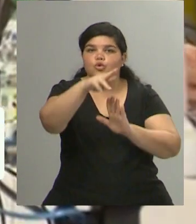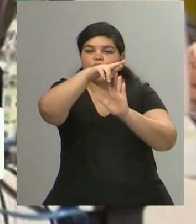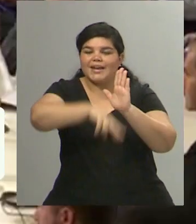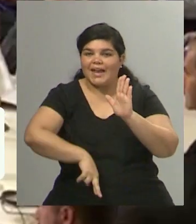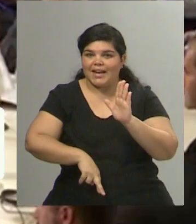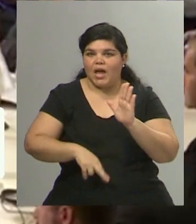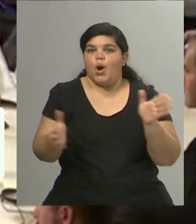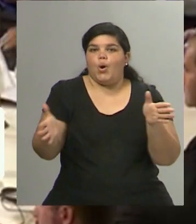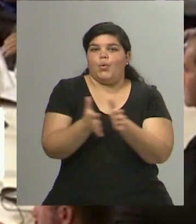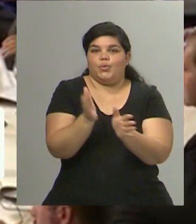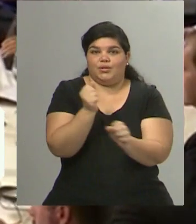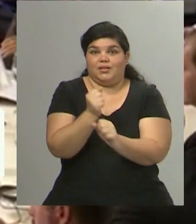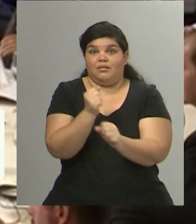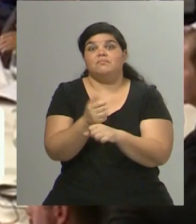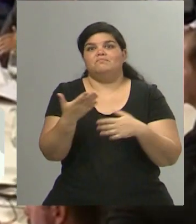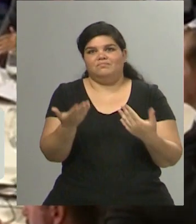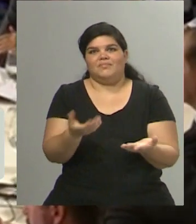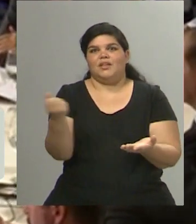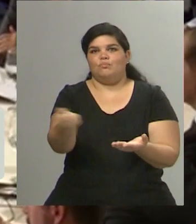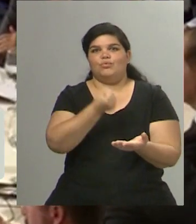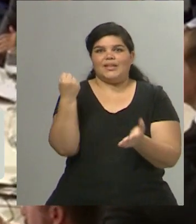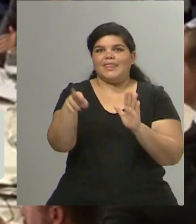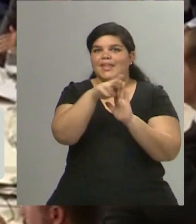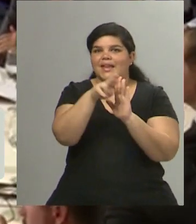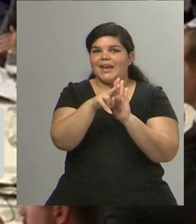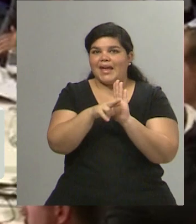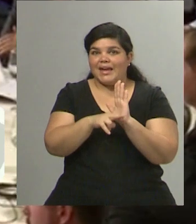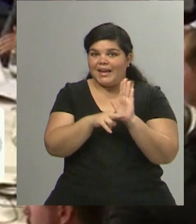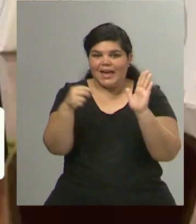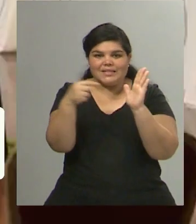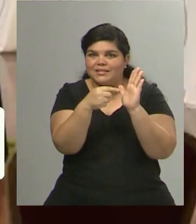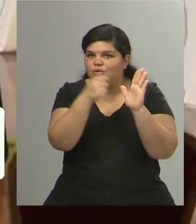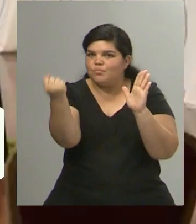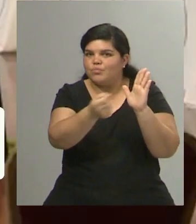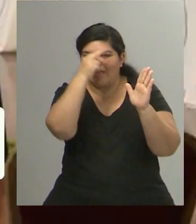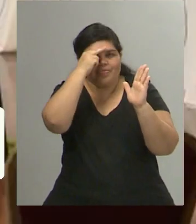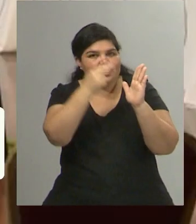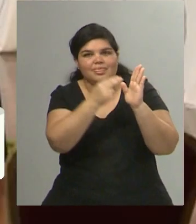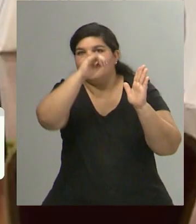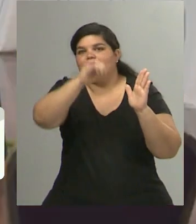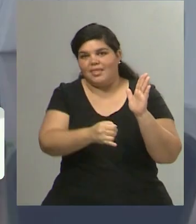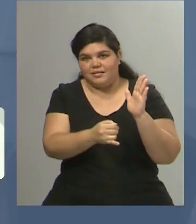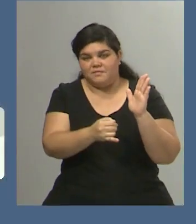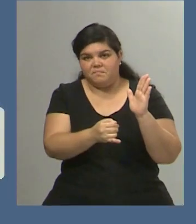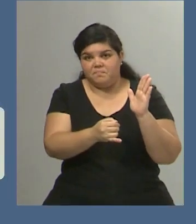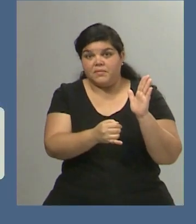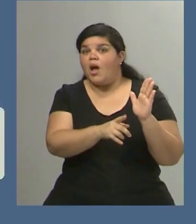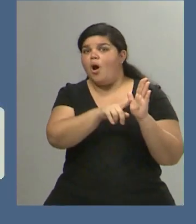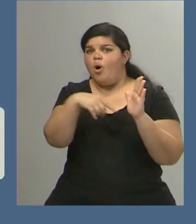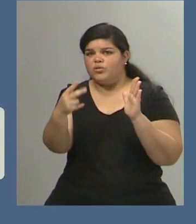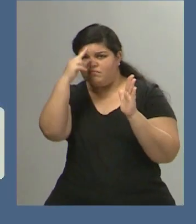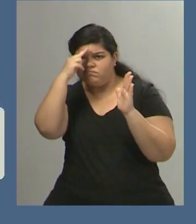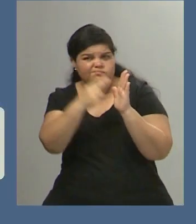tan importante lograr que las reglas efectivamente se cumplan. Y si no se cumplen, hay que discutir